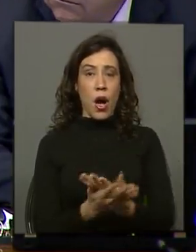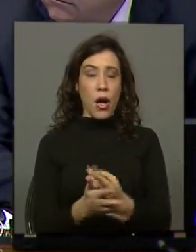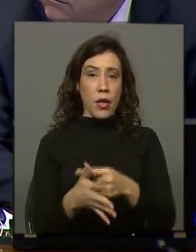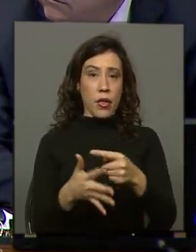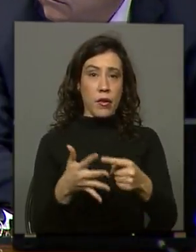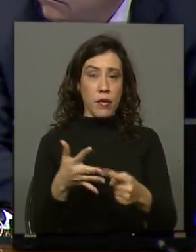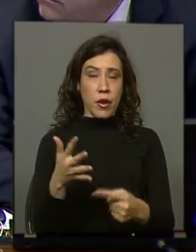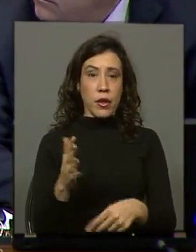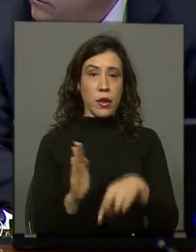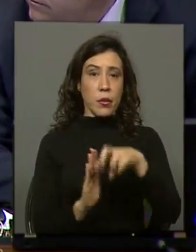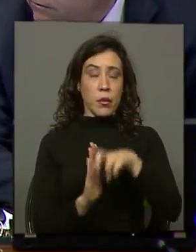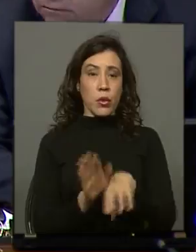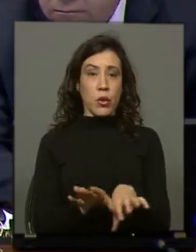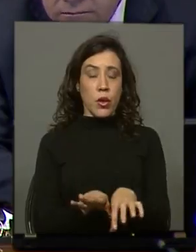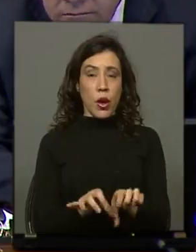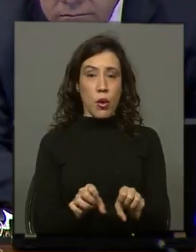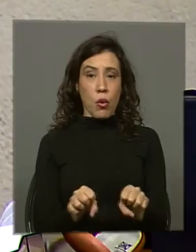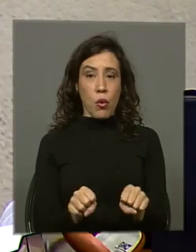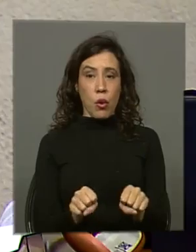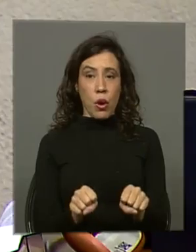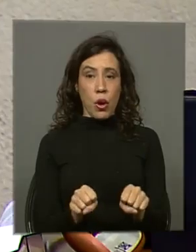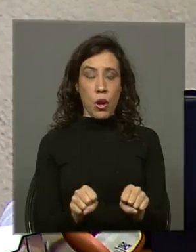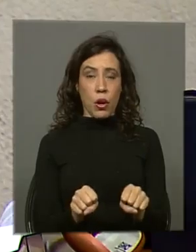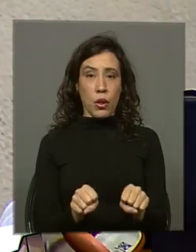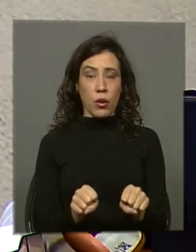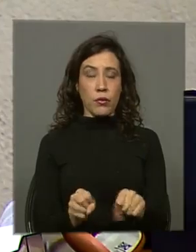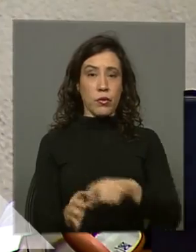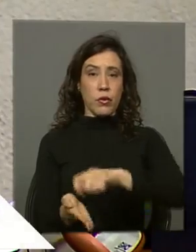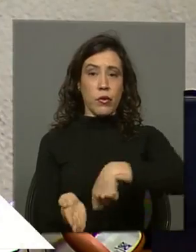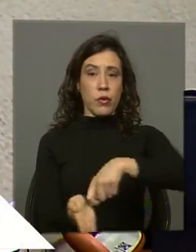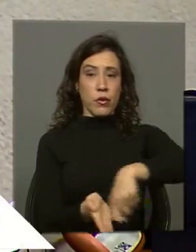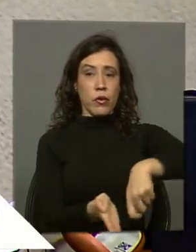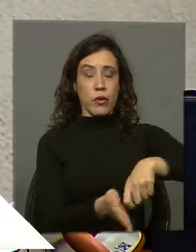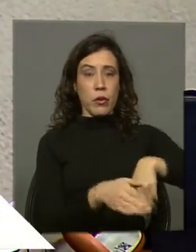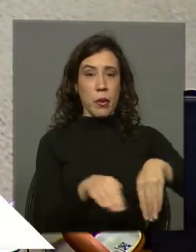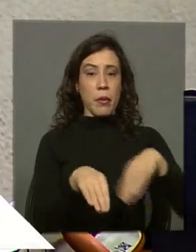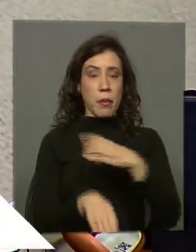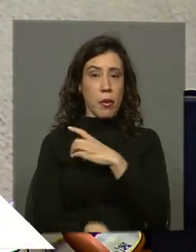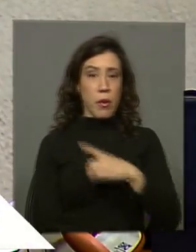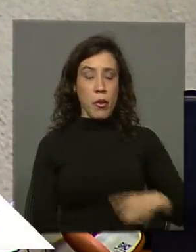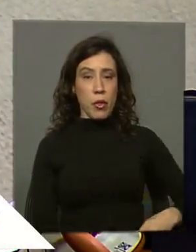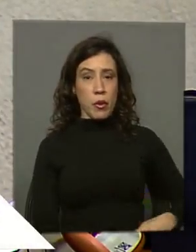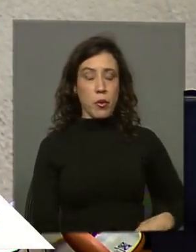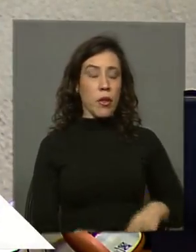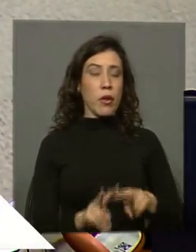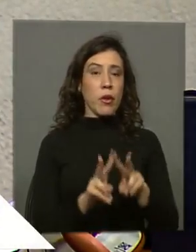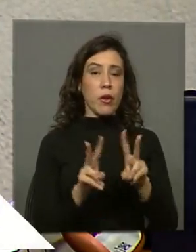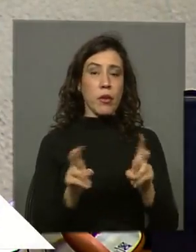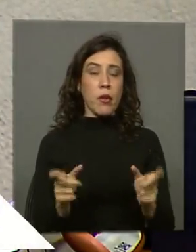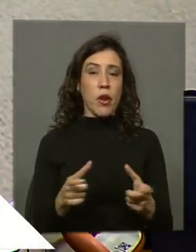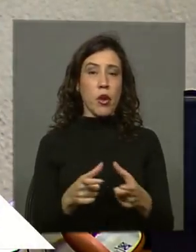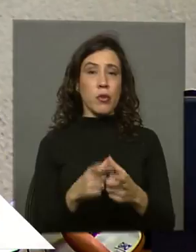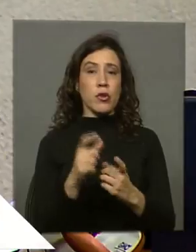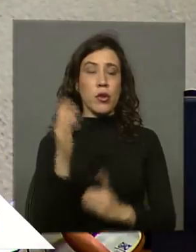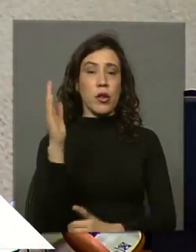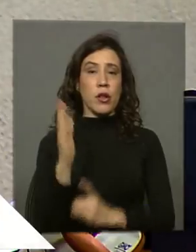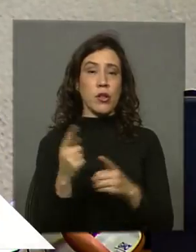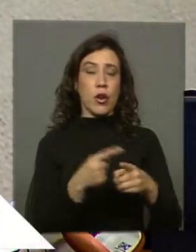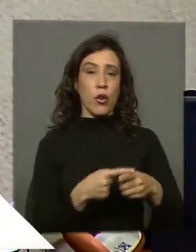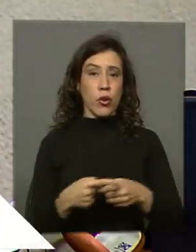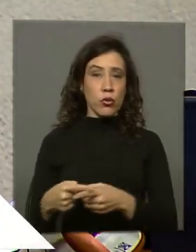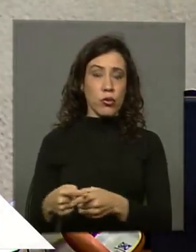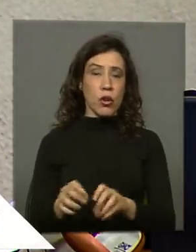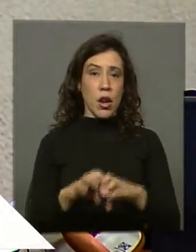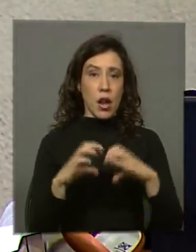proyectos de acuerdo presidente que están firmados por los mismos diputados que tenemos que ver con la comisión de desarrollo social en la cámara